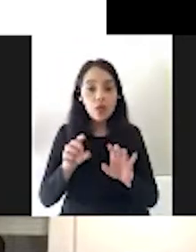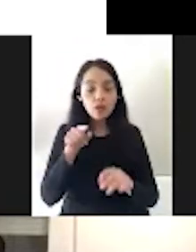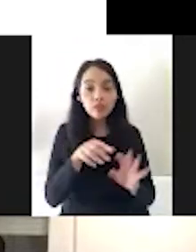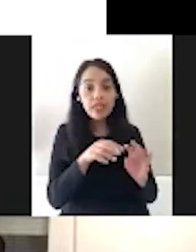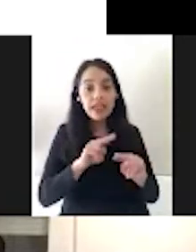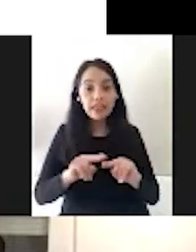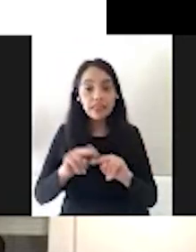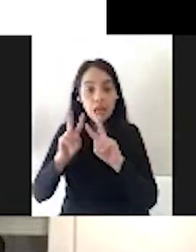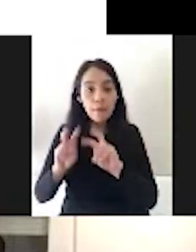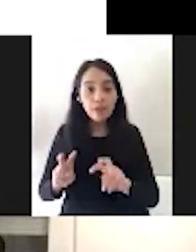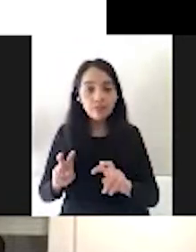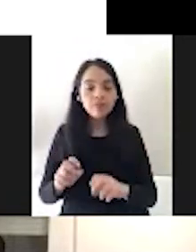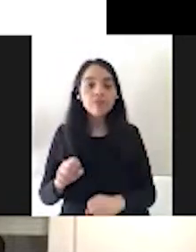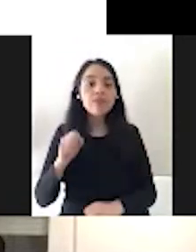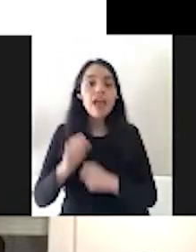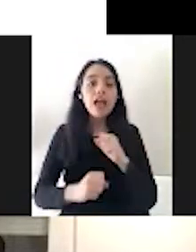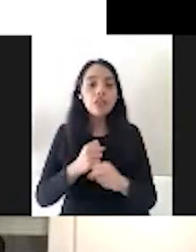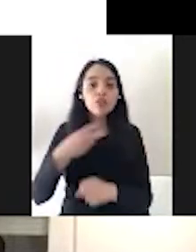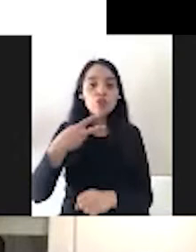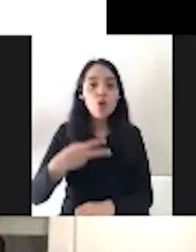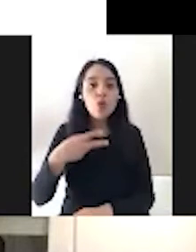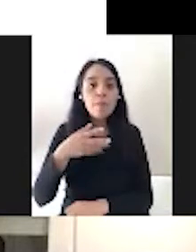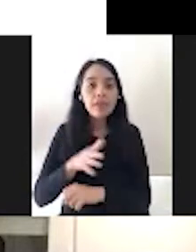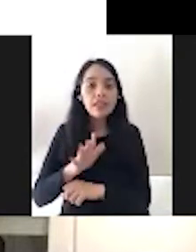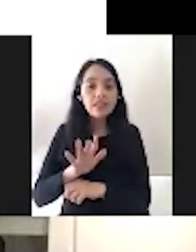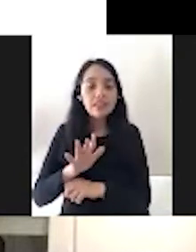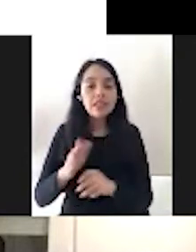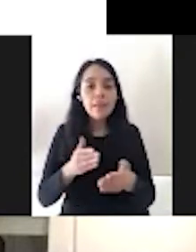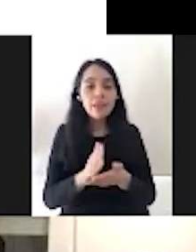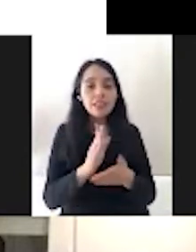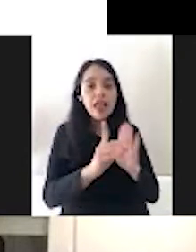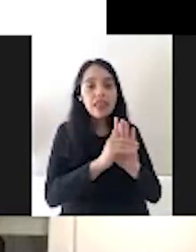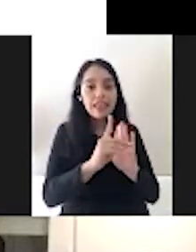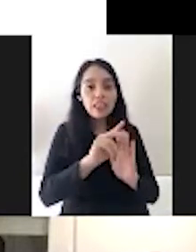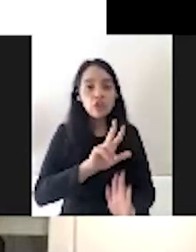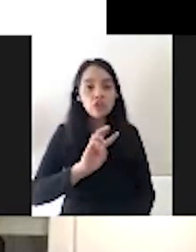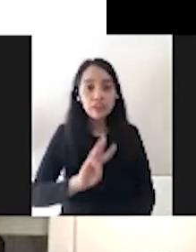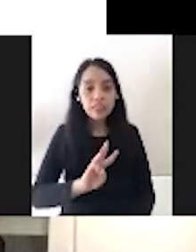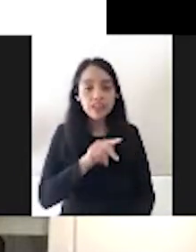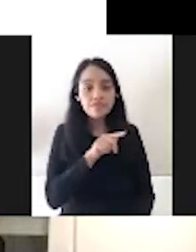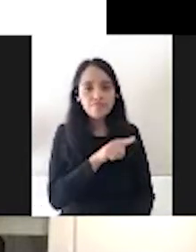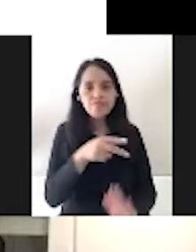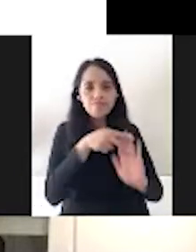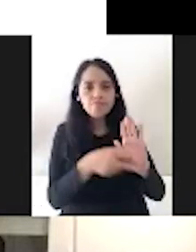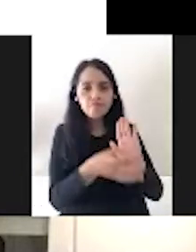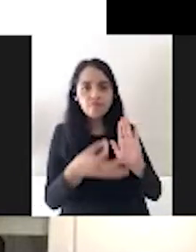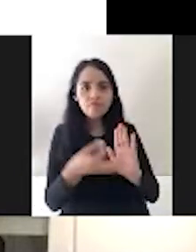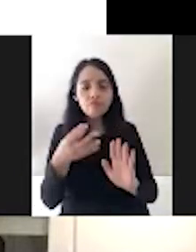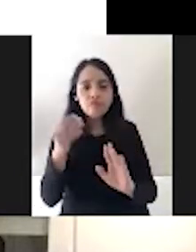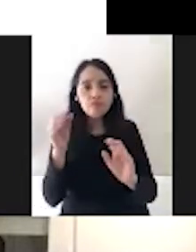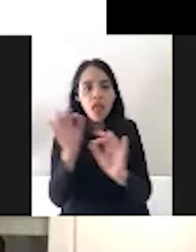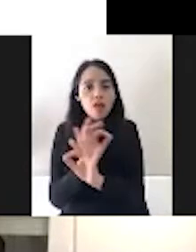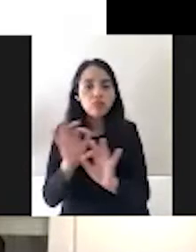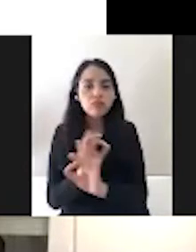que el año 2015 surge el decreto 83, normativa que entrega recomendaciones a las escuelas para que